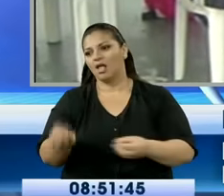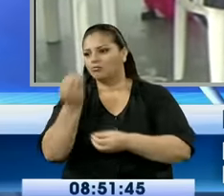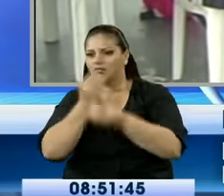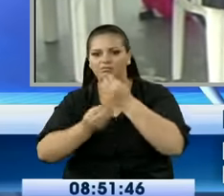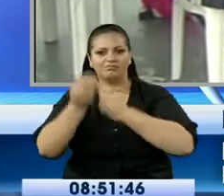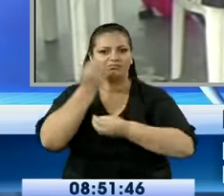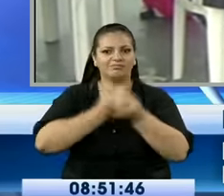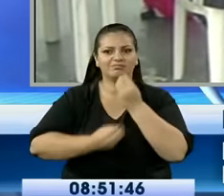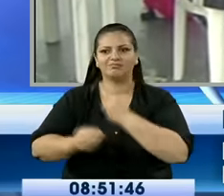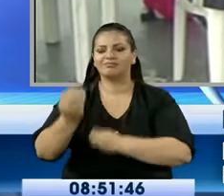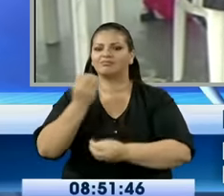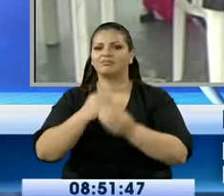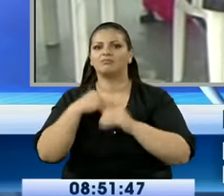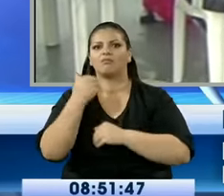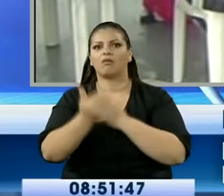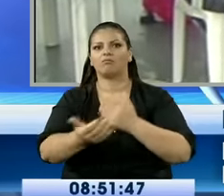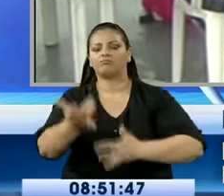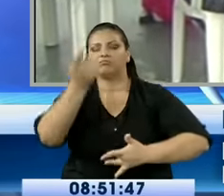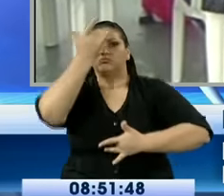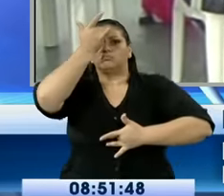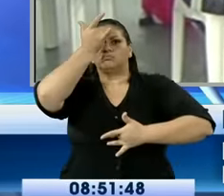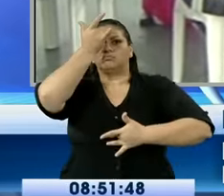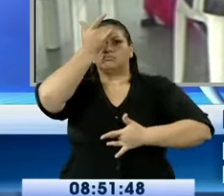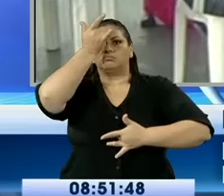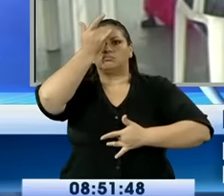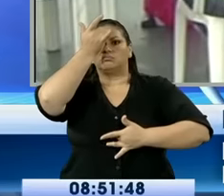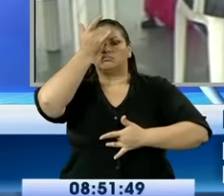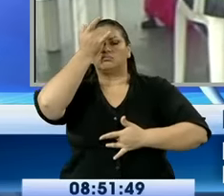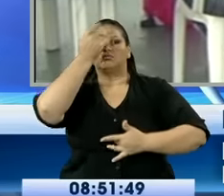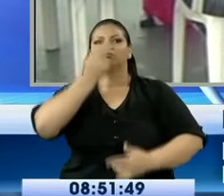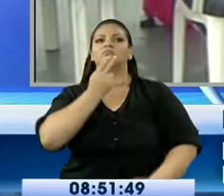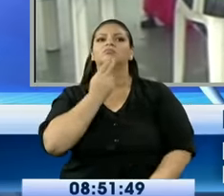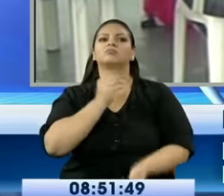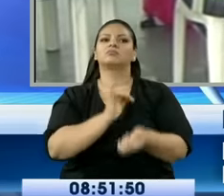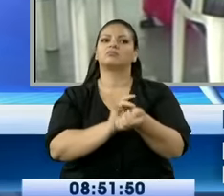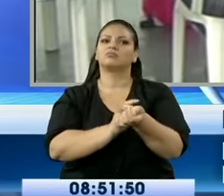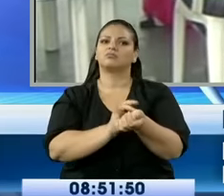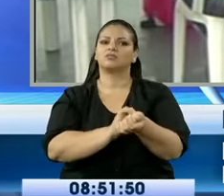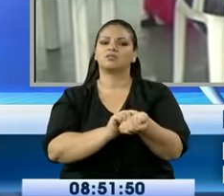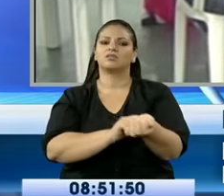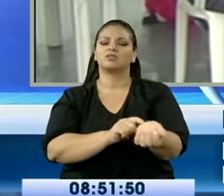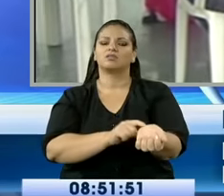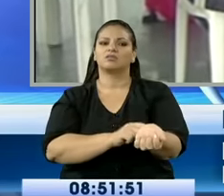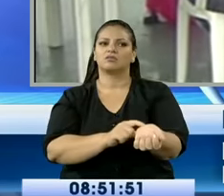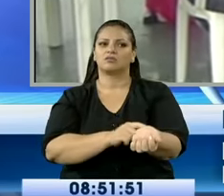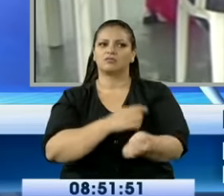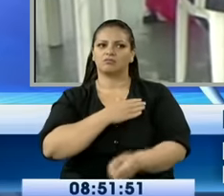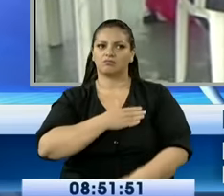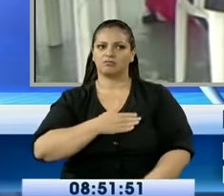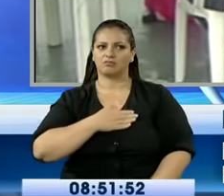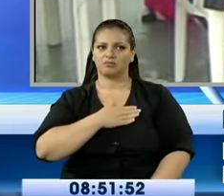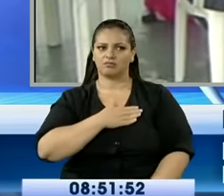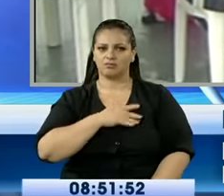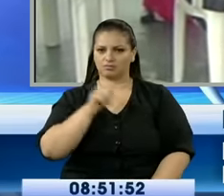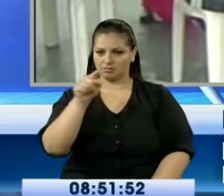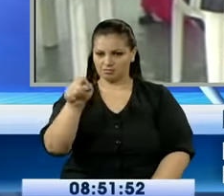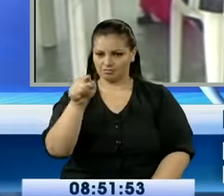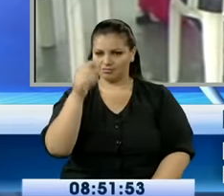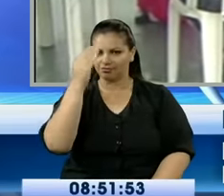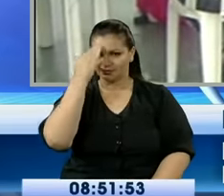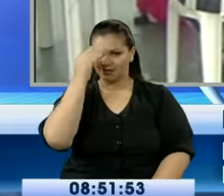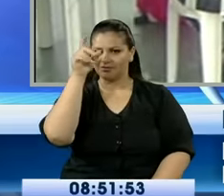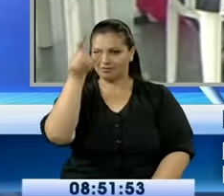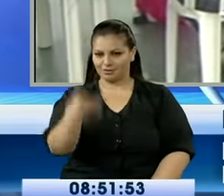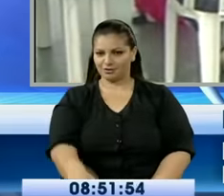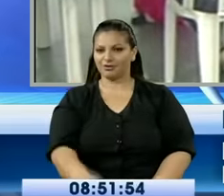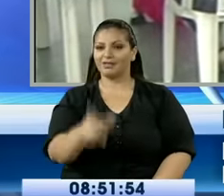no se podrá comer eso. Claro. Lo que tanto nos gusta. Así claro. Que un llamado de atención. Es. Y para ti que me estás viendo, si sabes a quién me refiero,